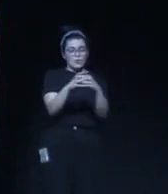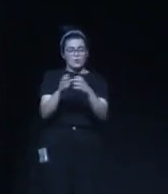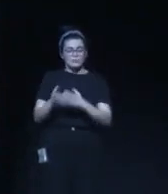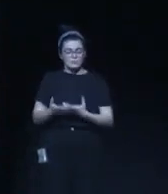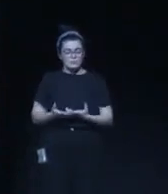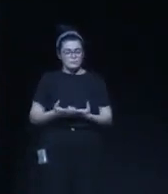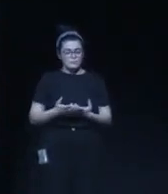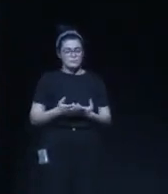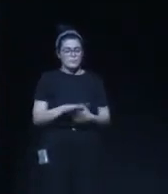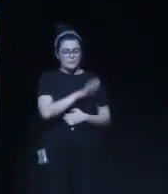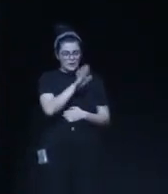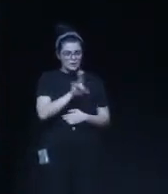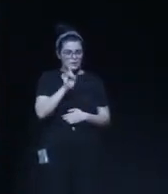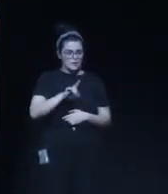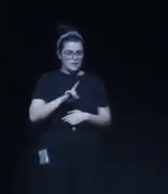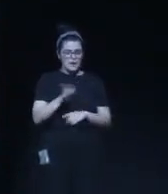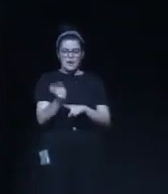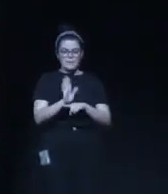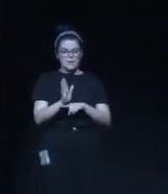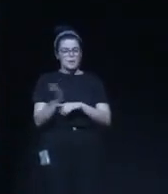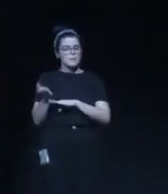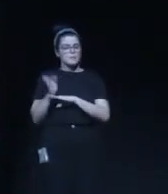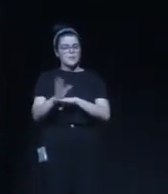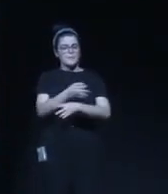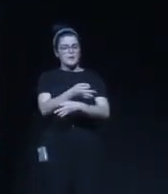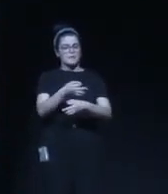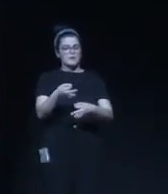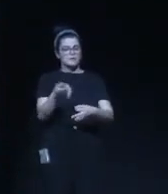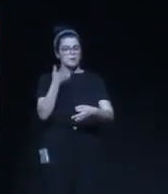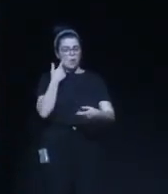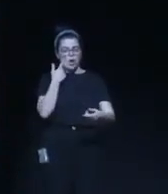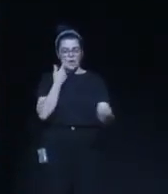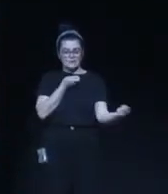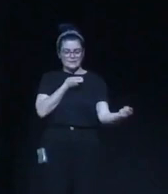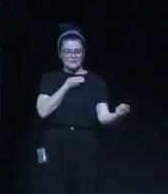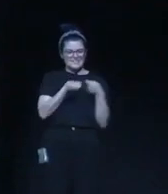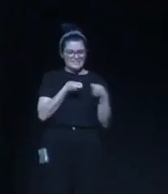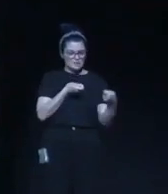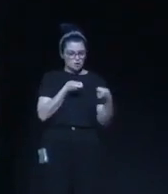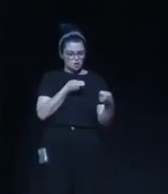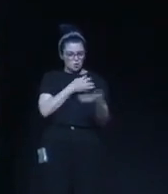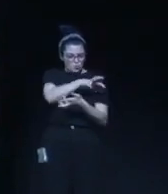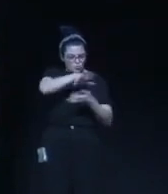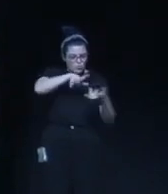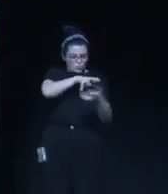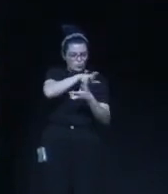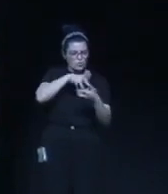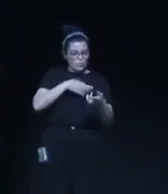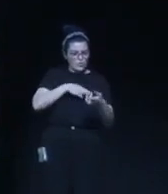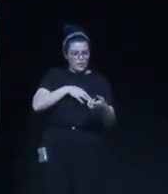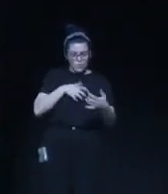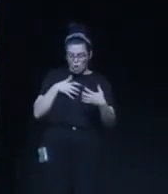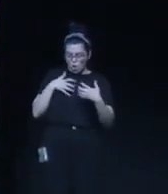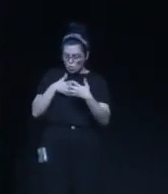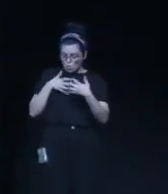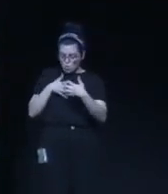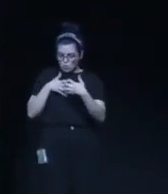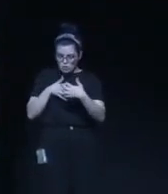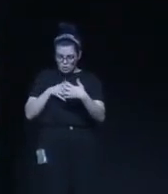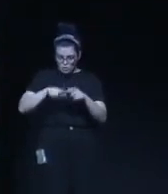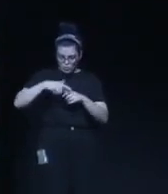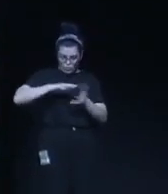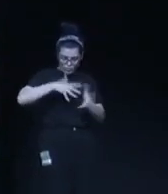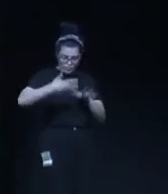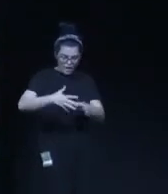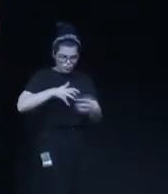también me parece que en la película se refleja muy bien la tensión que puede llegar a surgir en estas luchas, ¿no? En principio es un grupo de mujeres que se